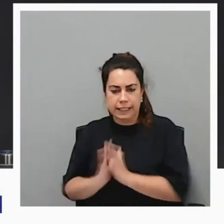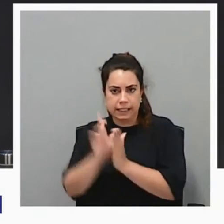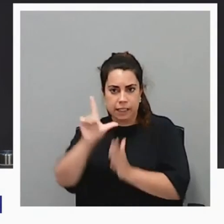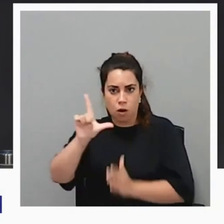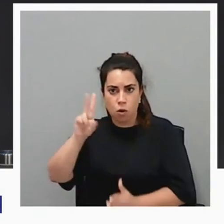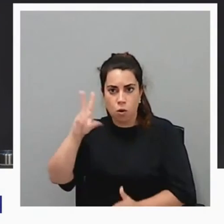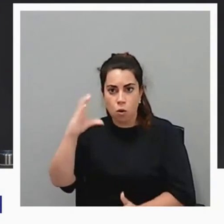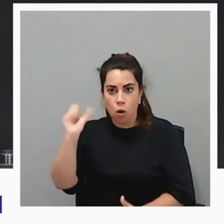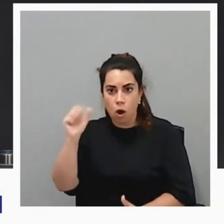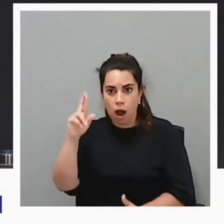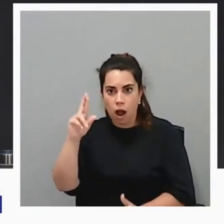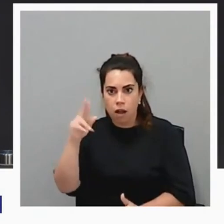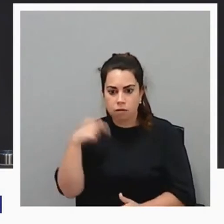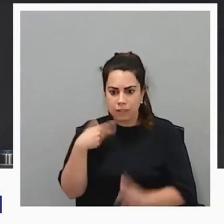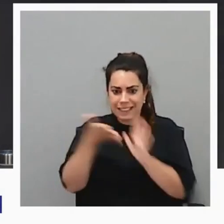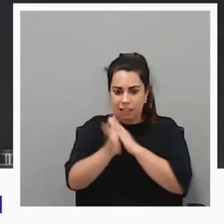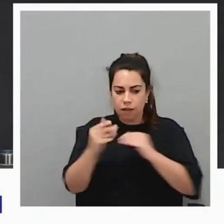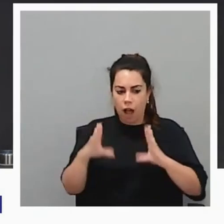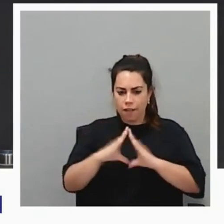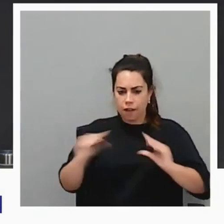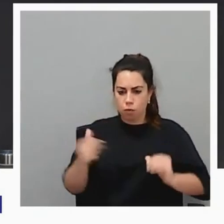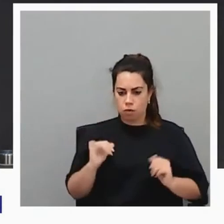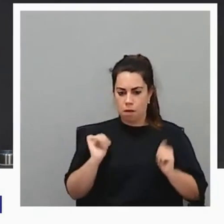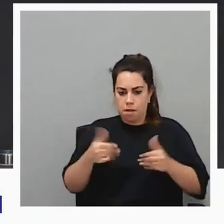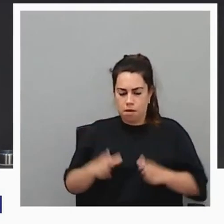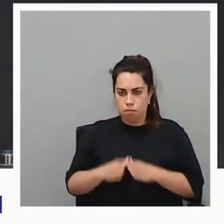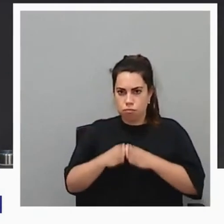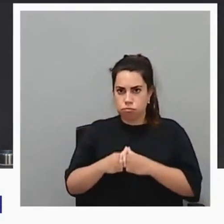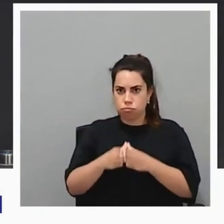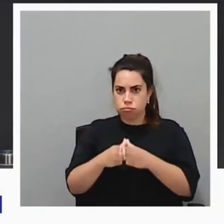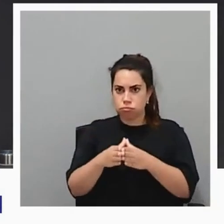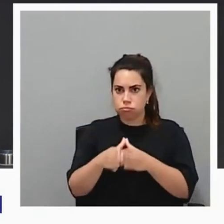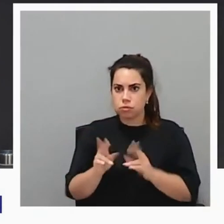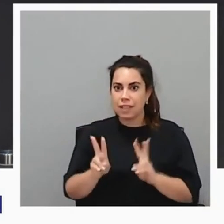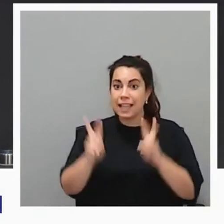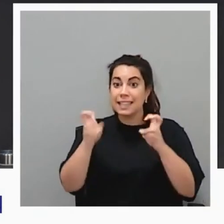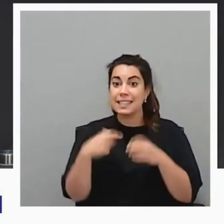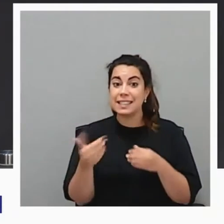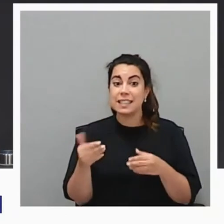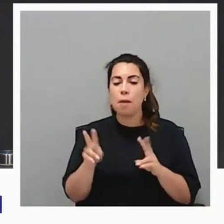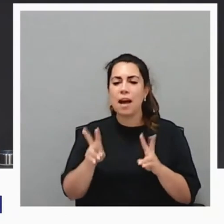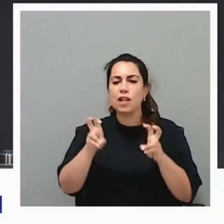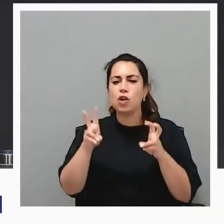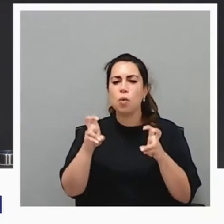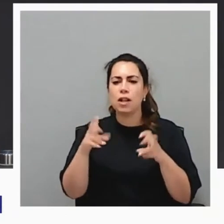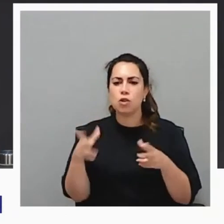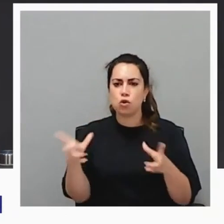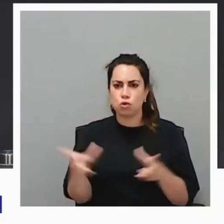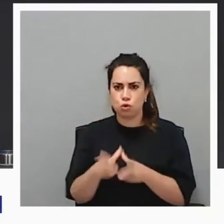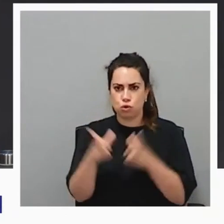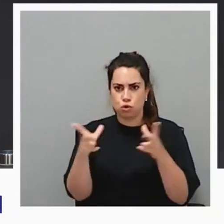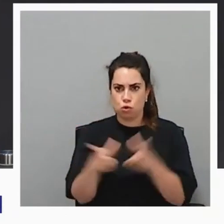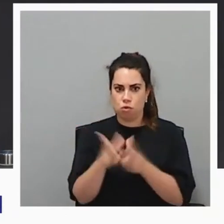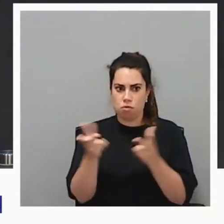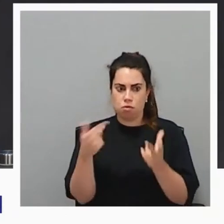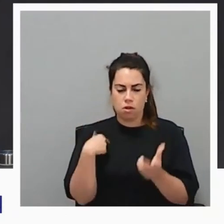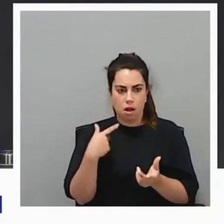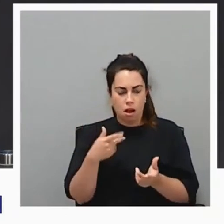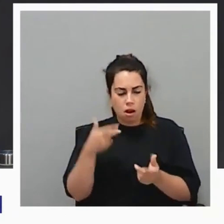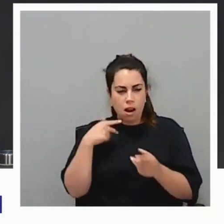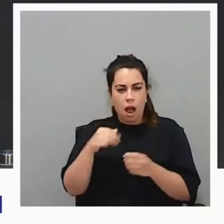partió de Andalucía. Sobre la innovación social vamos a seguir escuchando hablar en los próximos